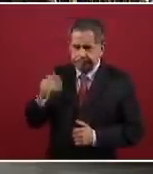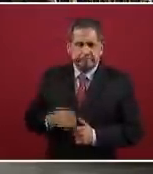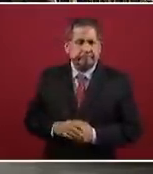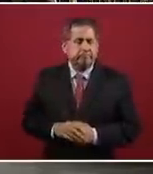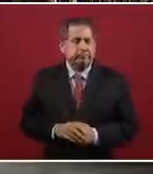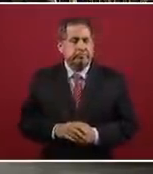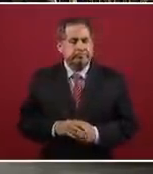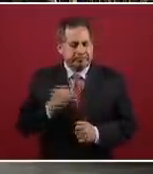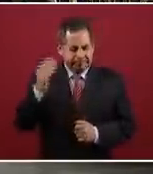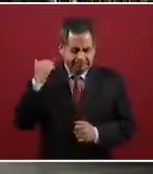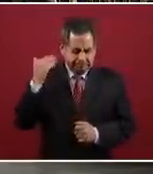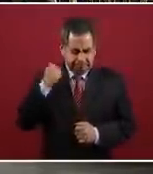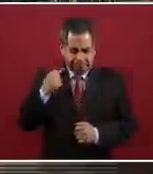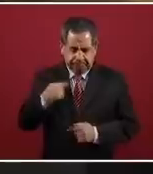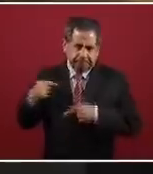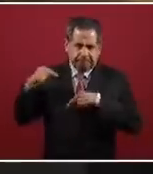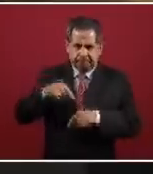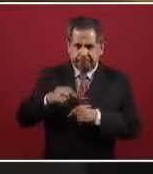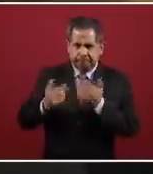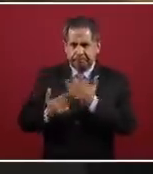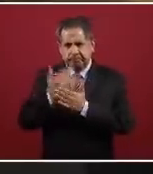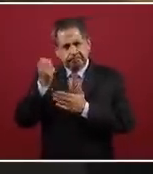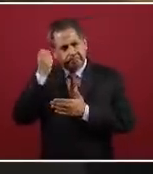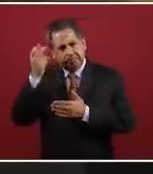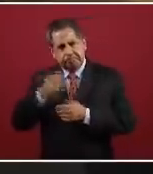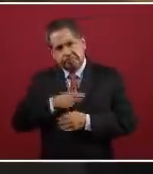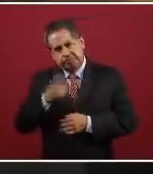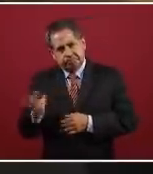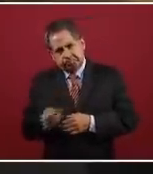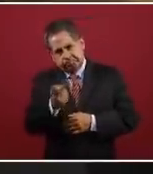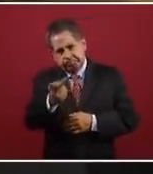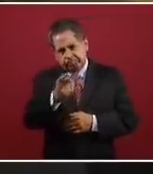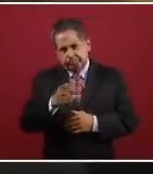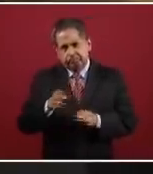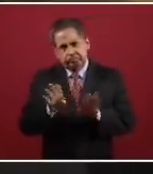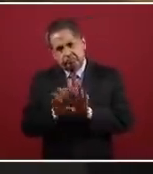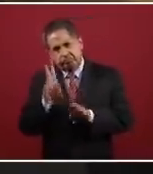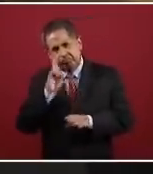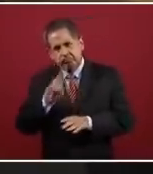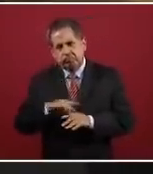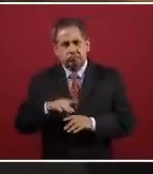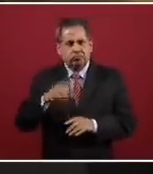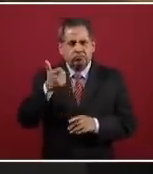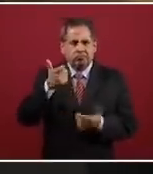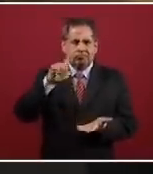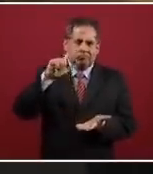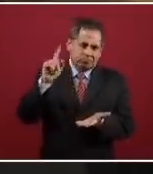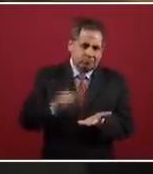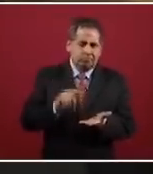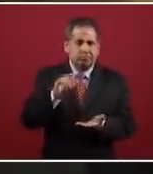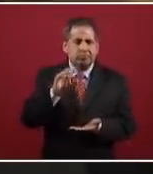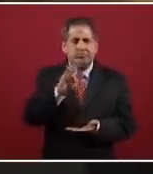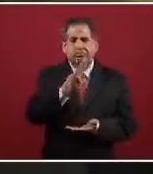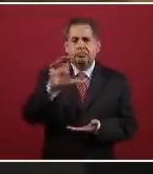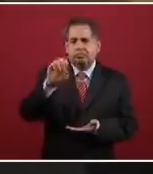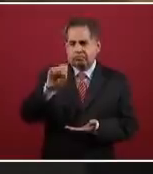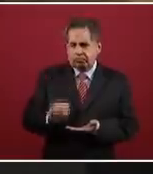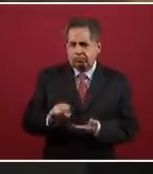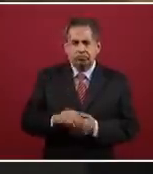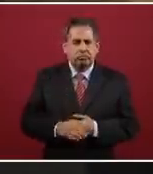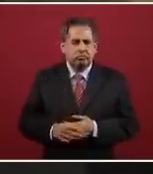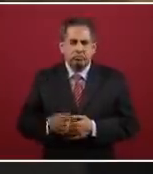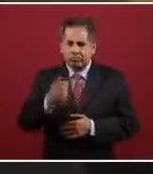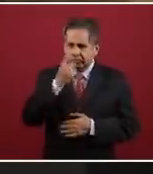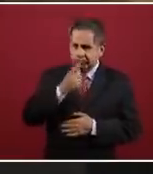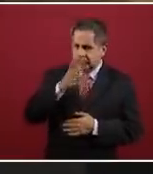hace algunas semanas, vinimos aquí a la mañanera a preguntarle sobre si era posible bajar las tarifas en Baja California Sur. Puntualmente usted nos dice